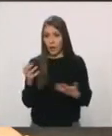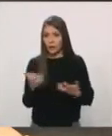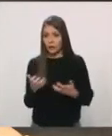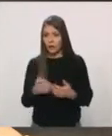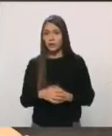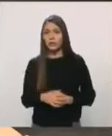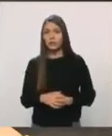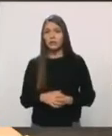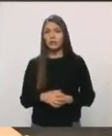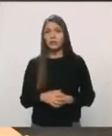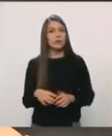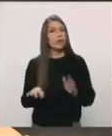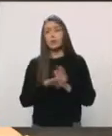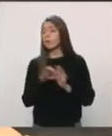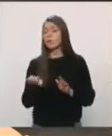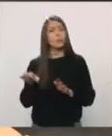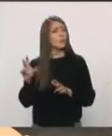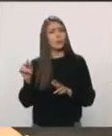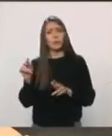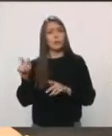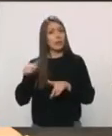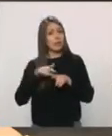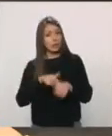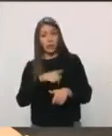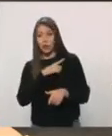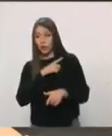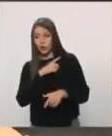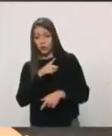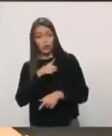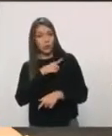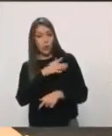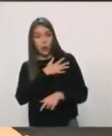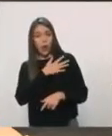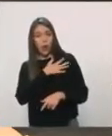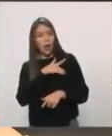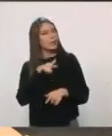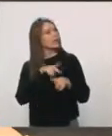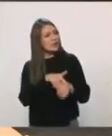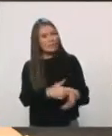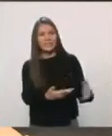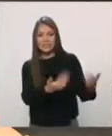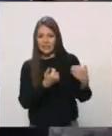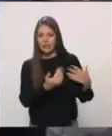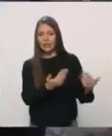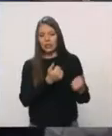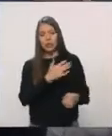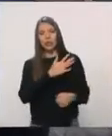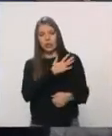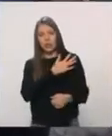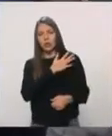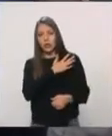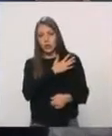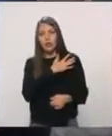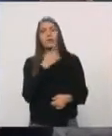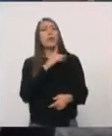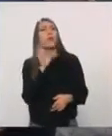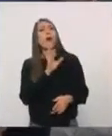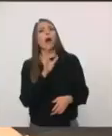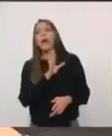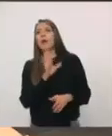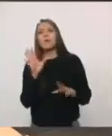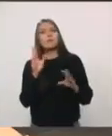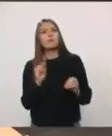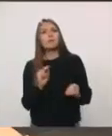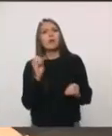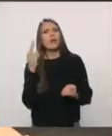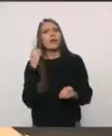hacerlo? No, si sigue tosiendo, simplemente alentarlo a que tosa. Tosa. En el momento que yo vea que ya no hace Tosa. sonidos o tiene un sonido ahogado, en ese momento es cuando yo